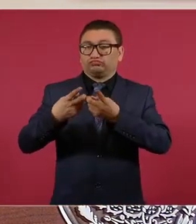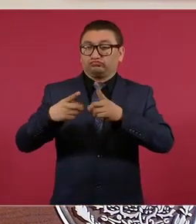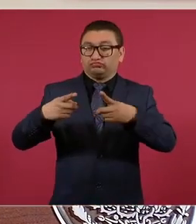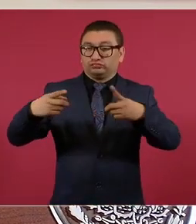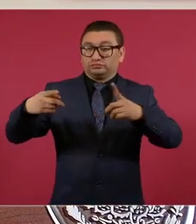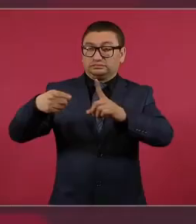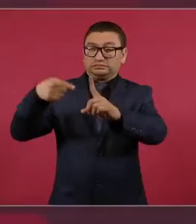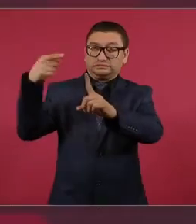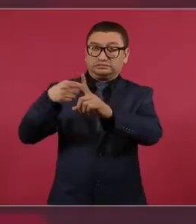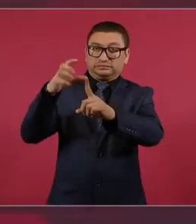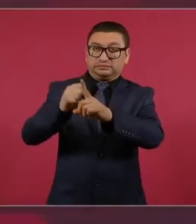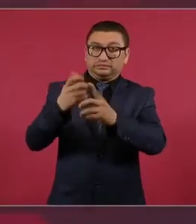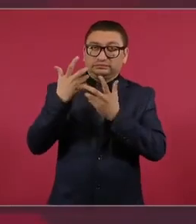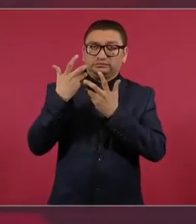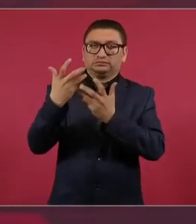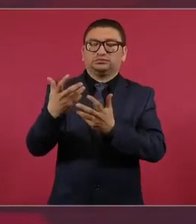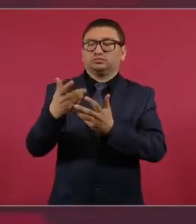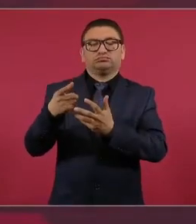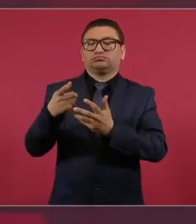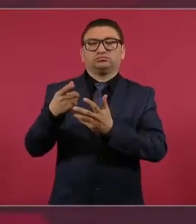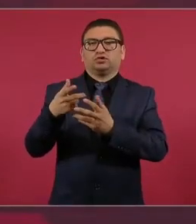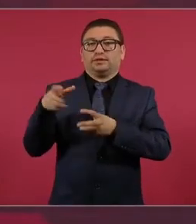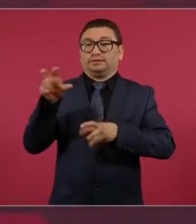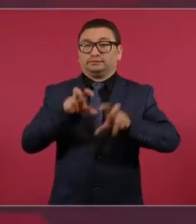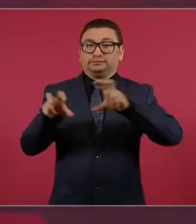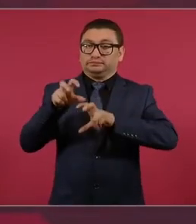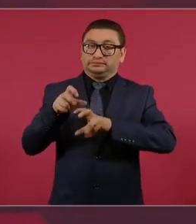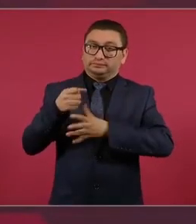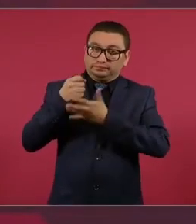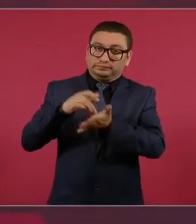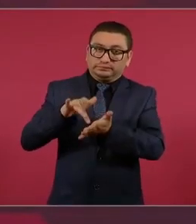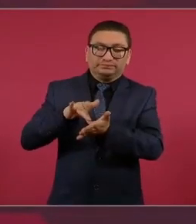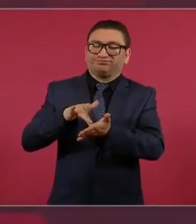ni se invirtió lo